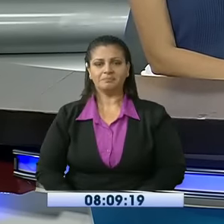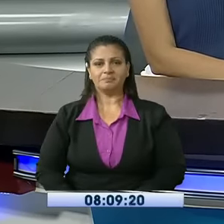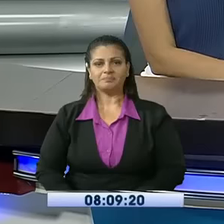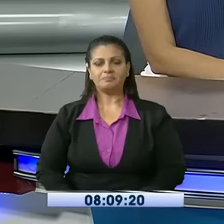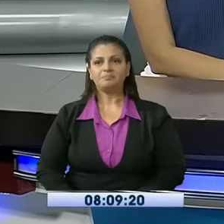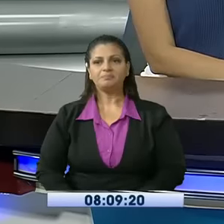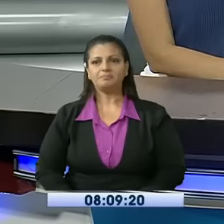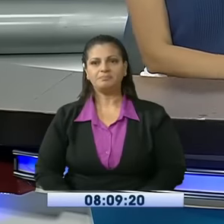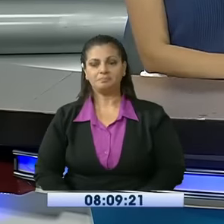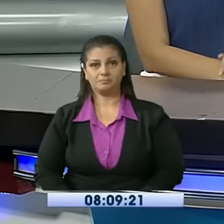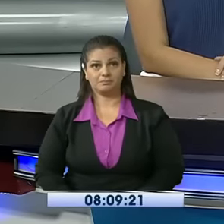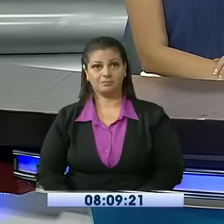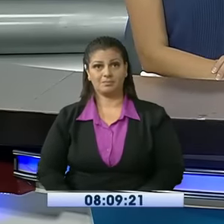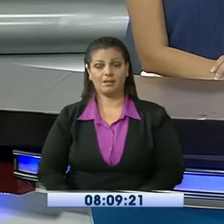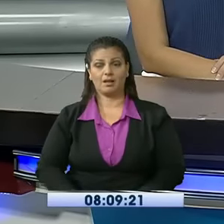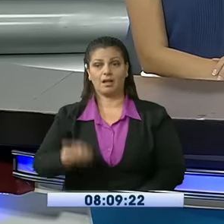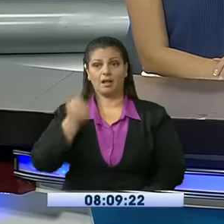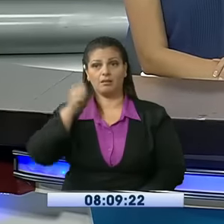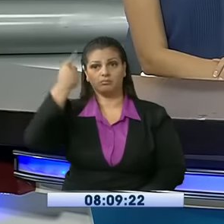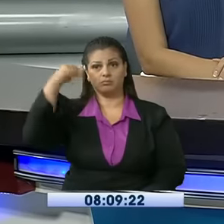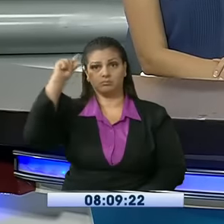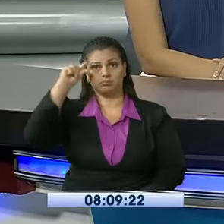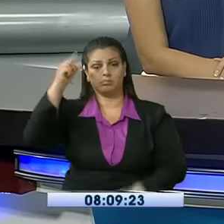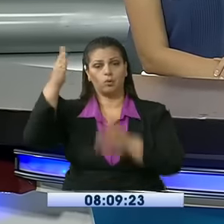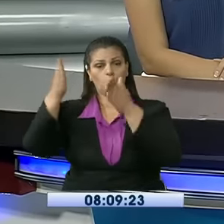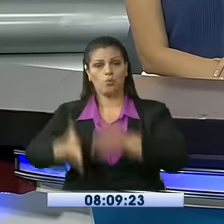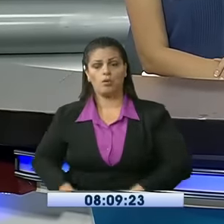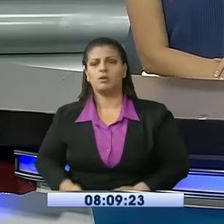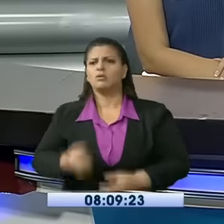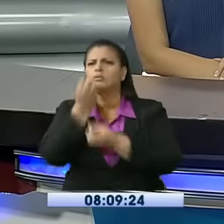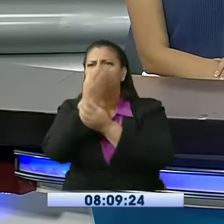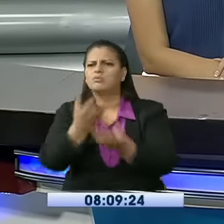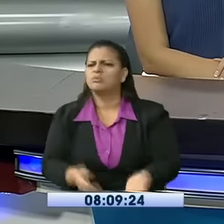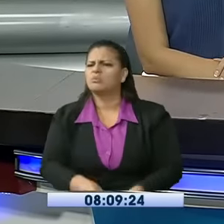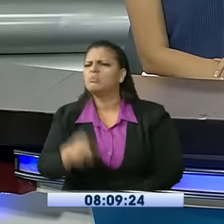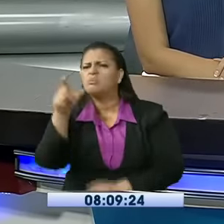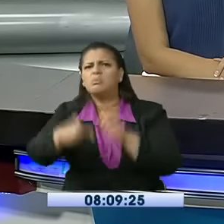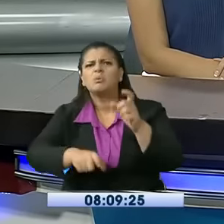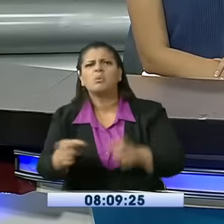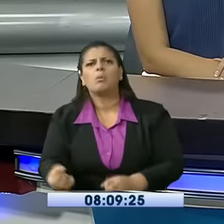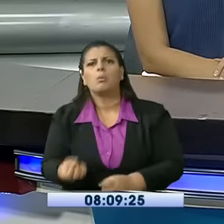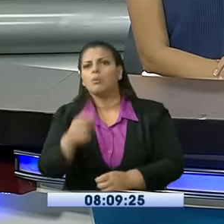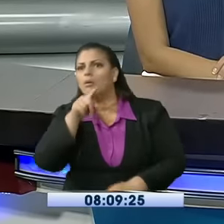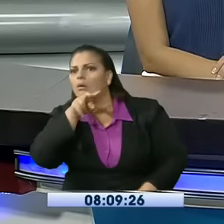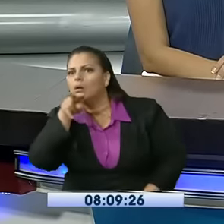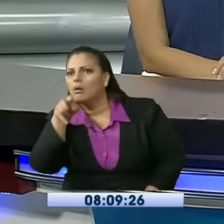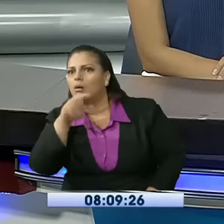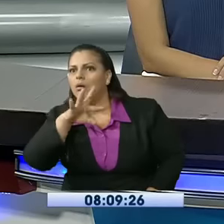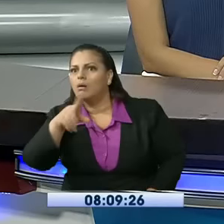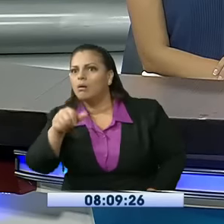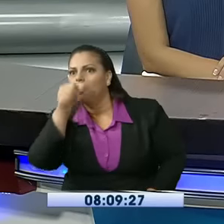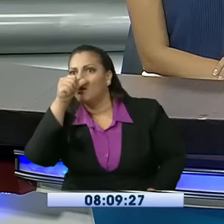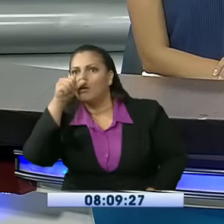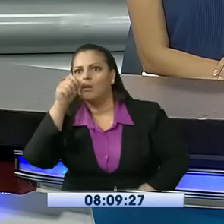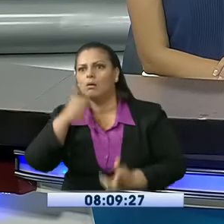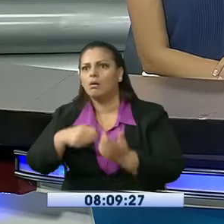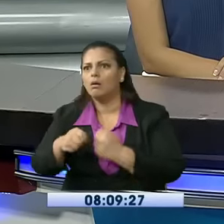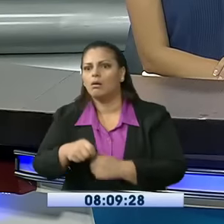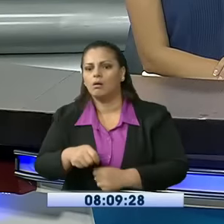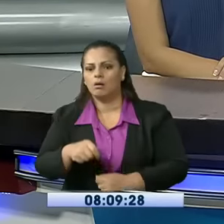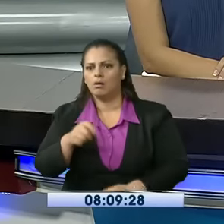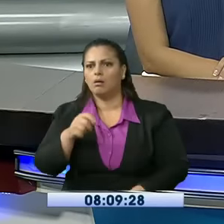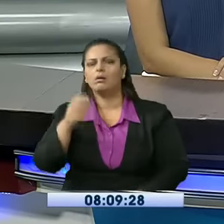estuvo conversando con el gobernador. Mucha alcahuetería. Eso es lo que permite que en ocasiones uno de los habitantes, que